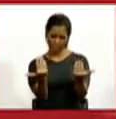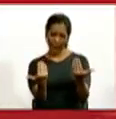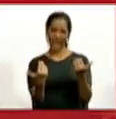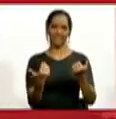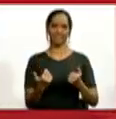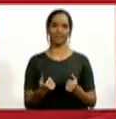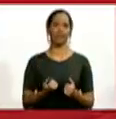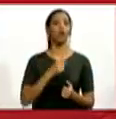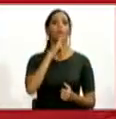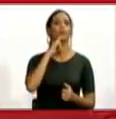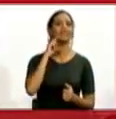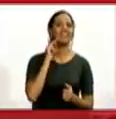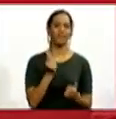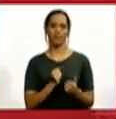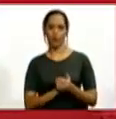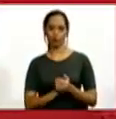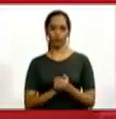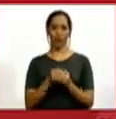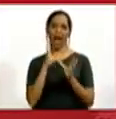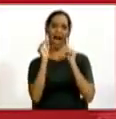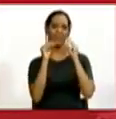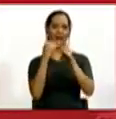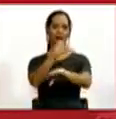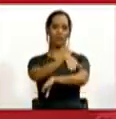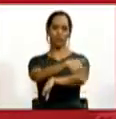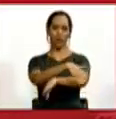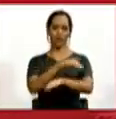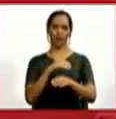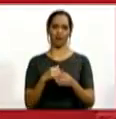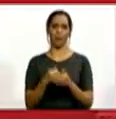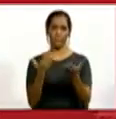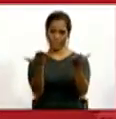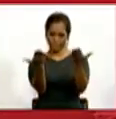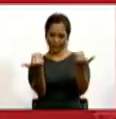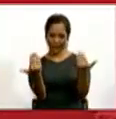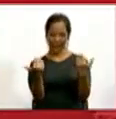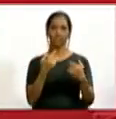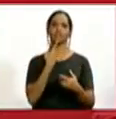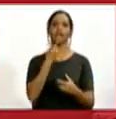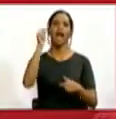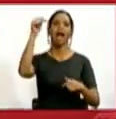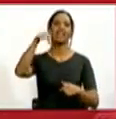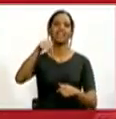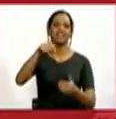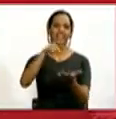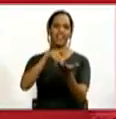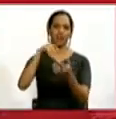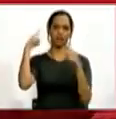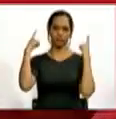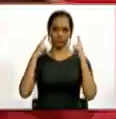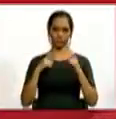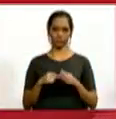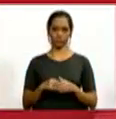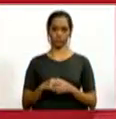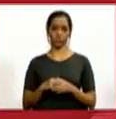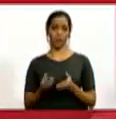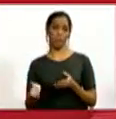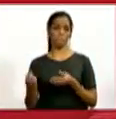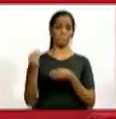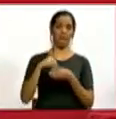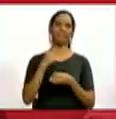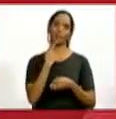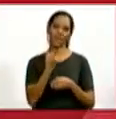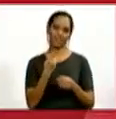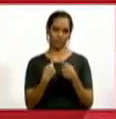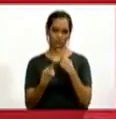es bien sabroso ser guapo, claro. Fuera, sea aquí, venga para acá y diga eso en La Guaira. Además, te voy a